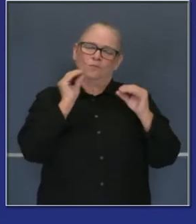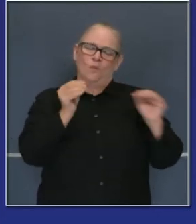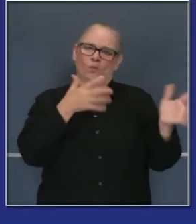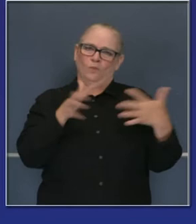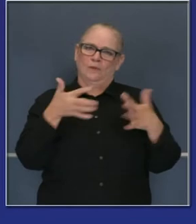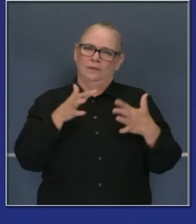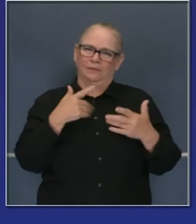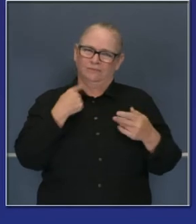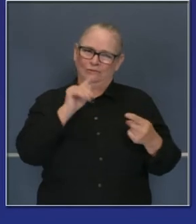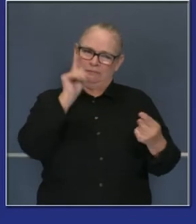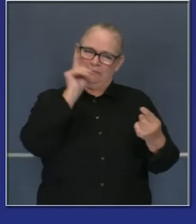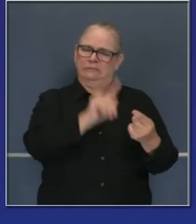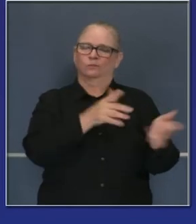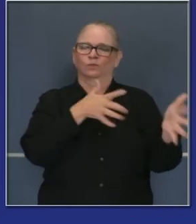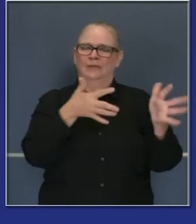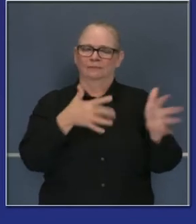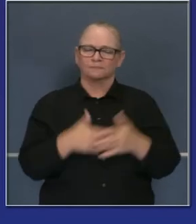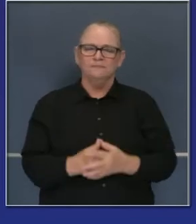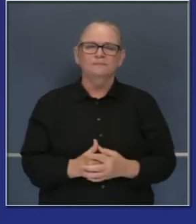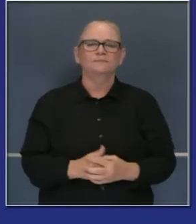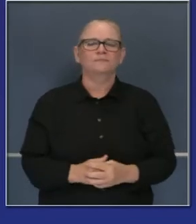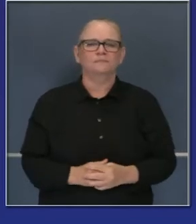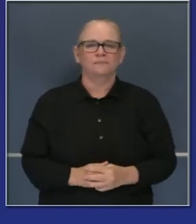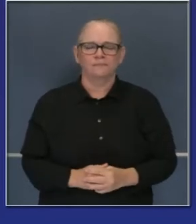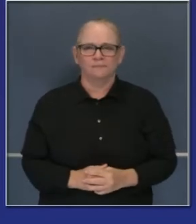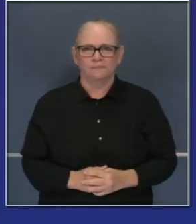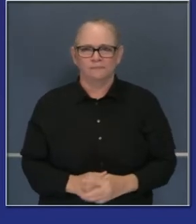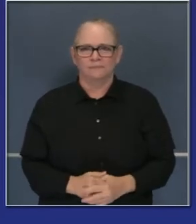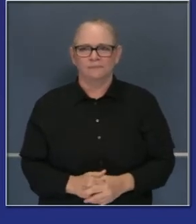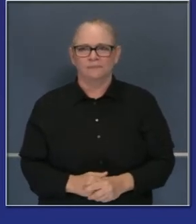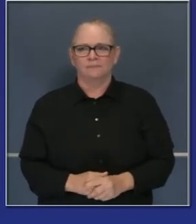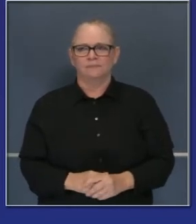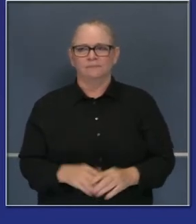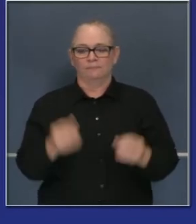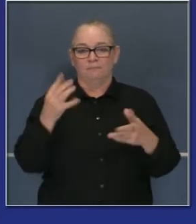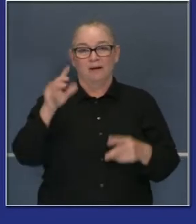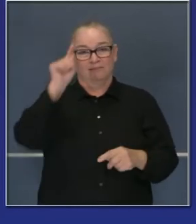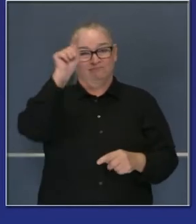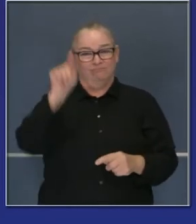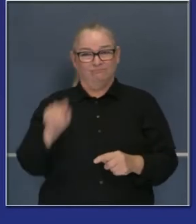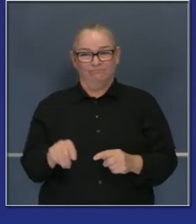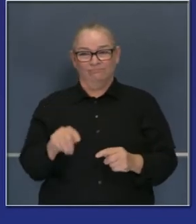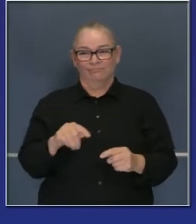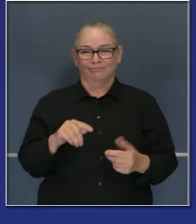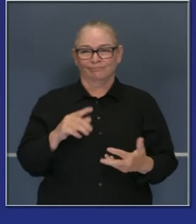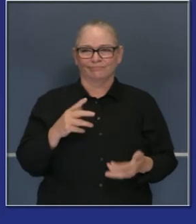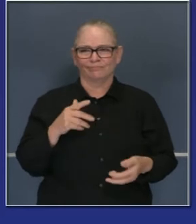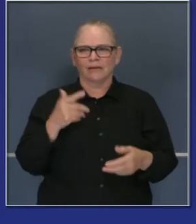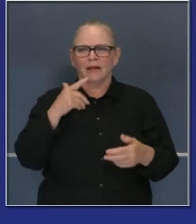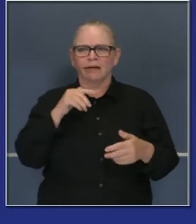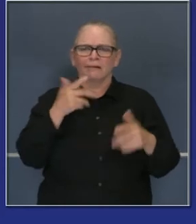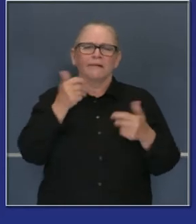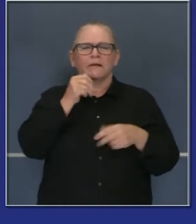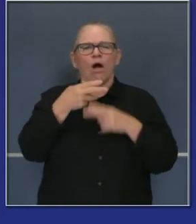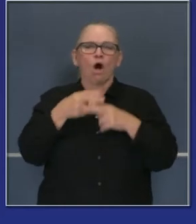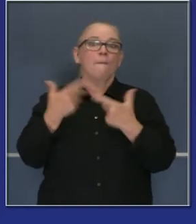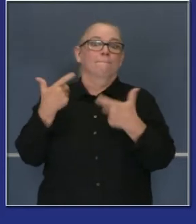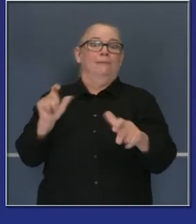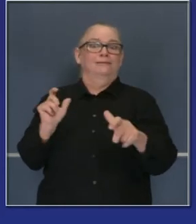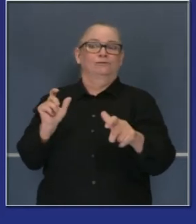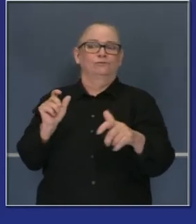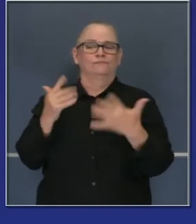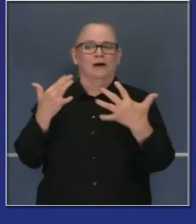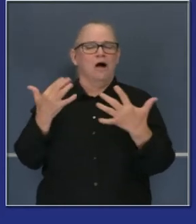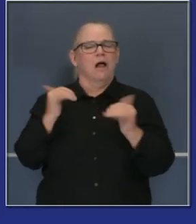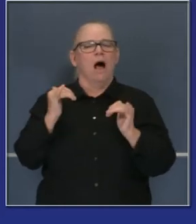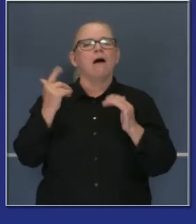sencillamente reconocer el número de estos complejos que ya no son los que están en la lista de complejos grandes o preocupantes por